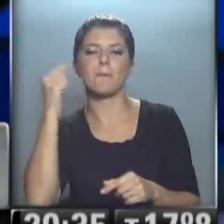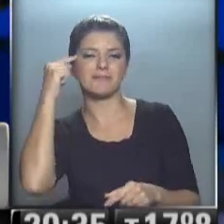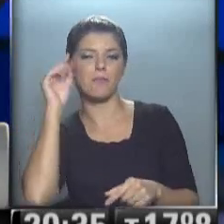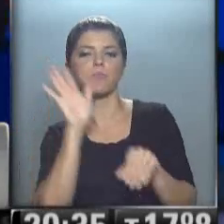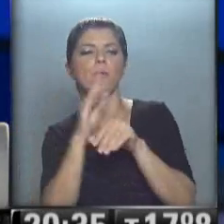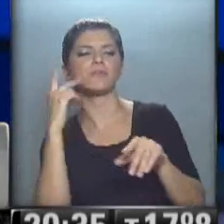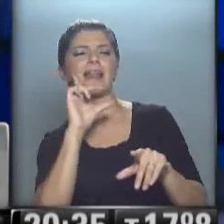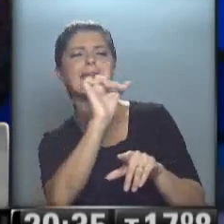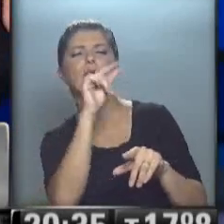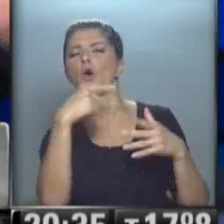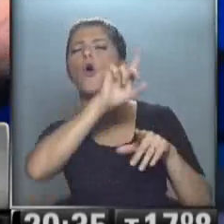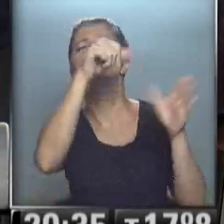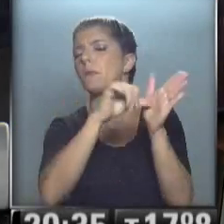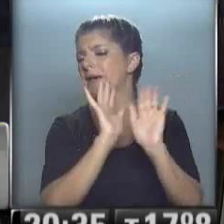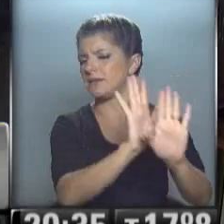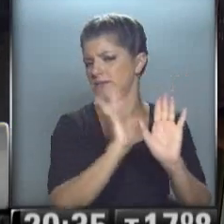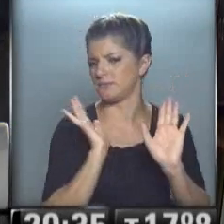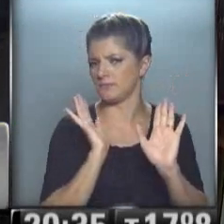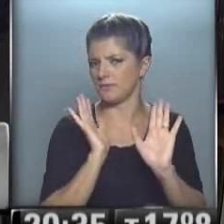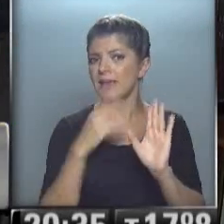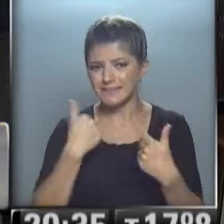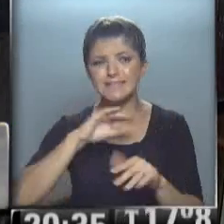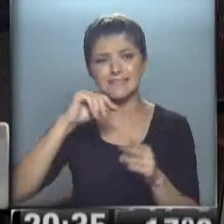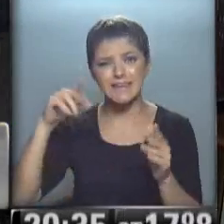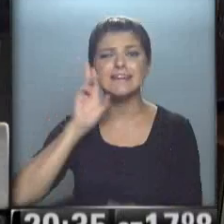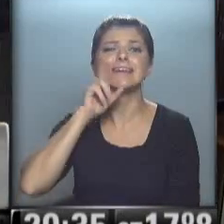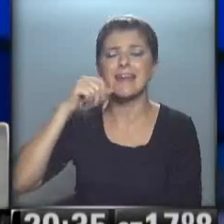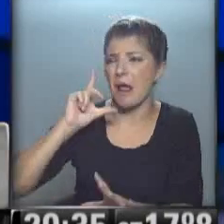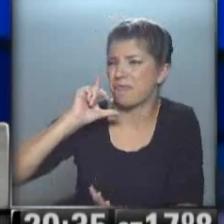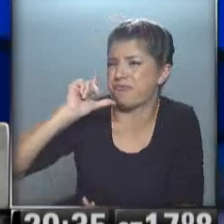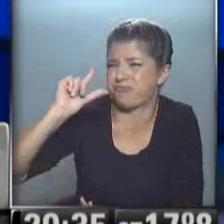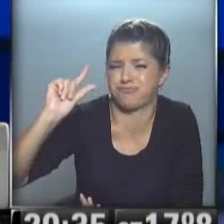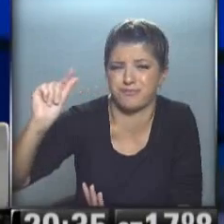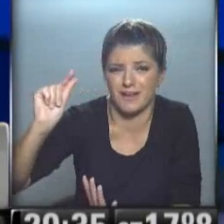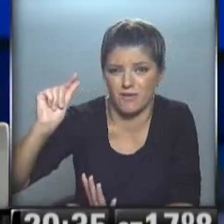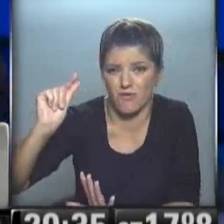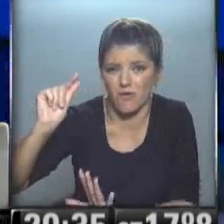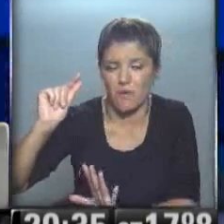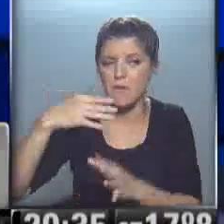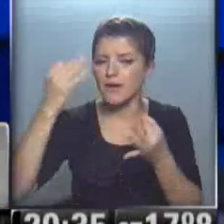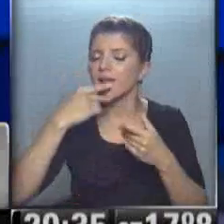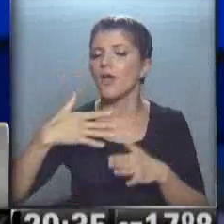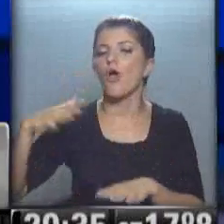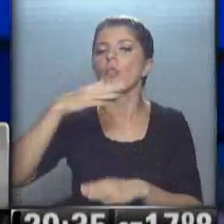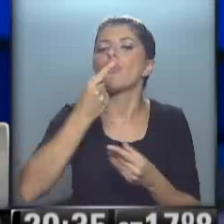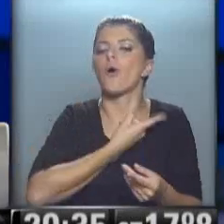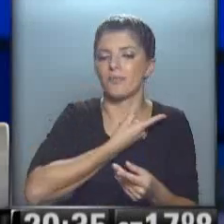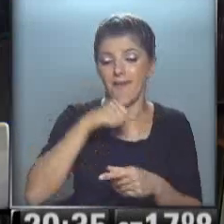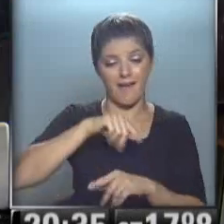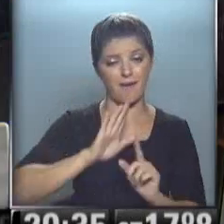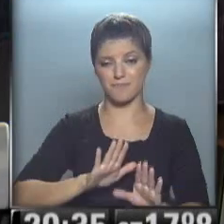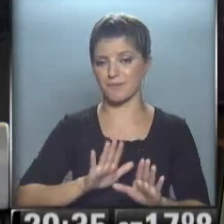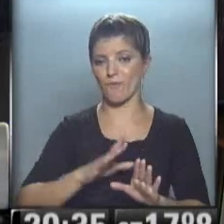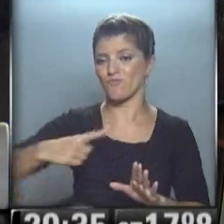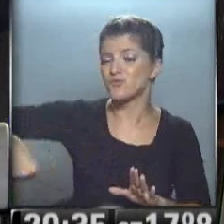si estuviera lejos. Nigeria está tan lejos. ¿Dónde está Nigeria? Nigeria está acá. Nigeria es el mundo y nosotras somos